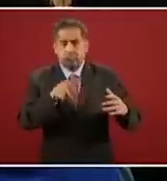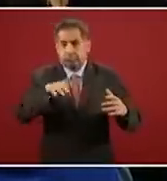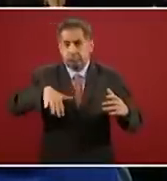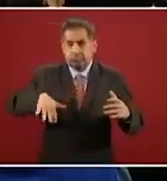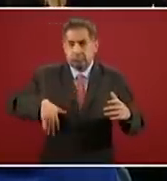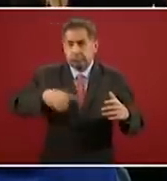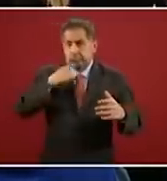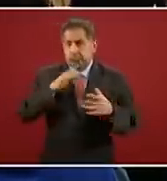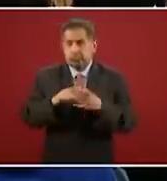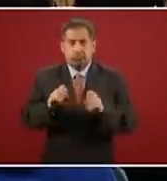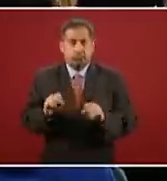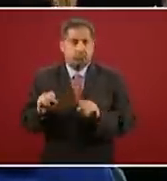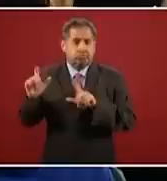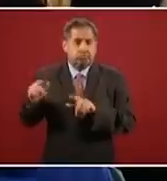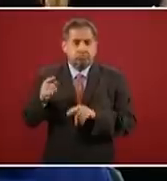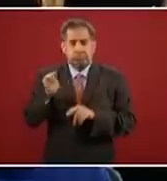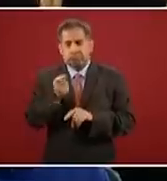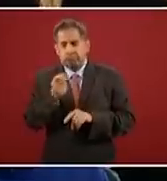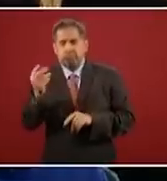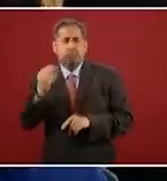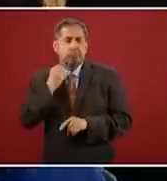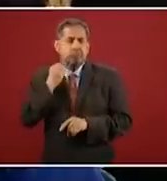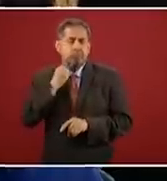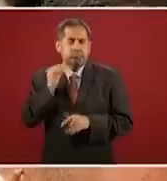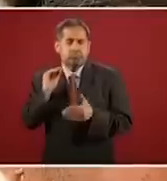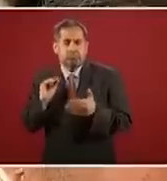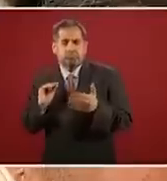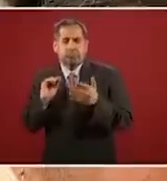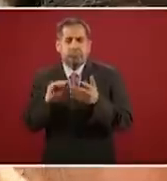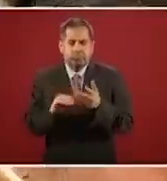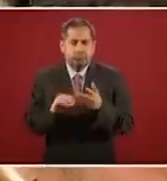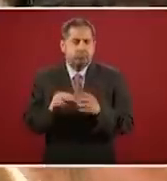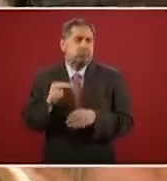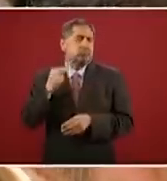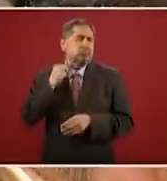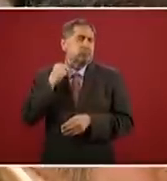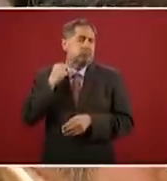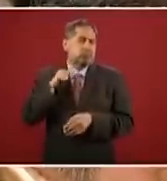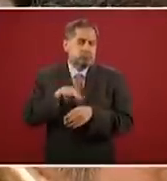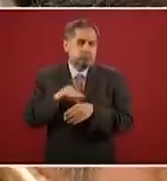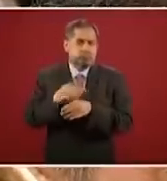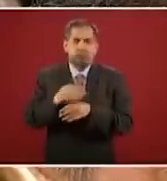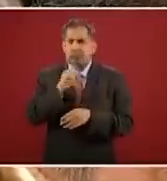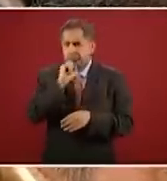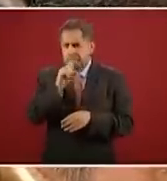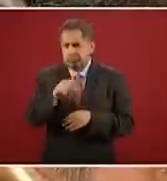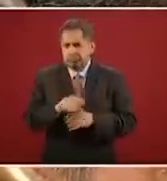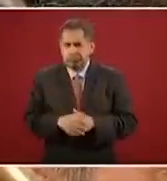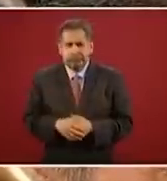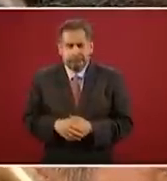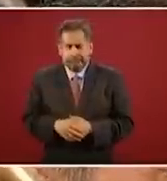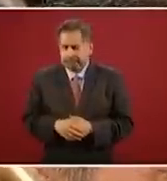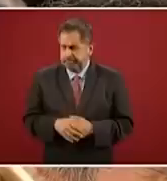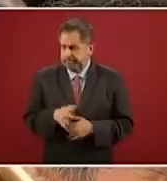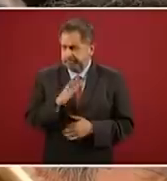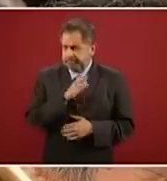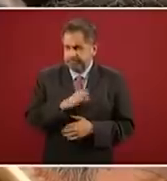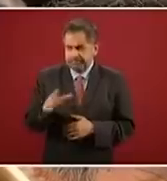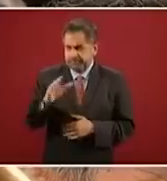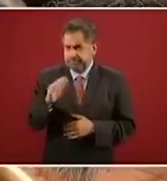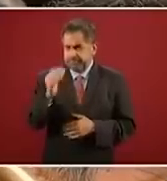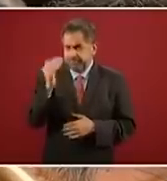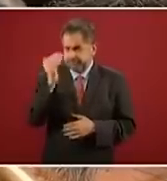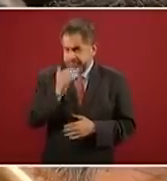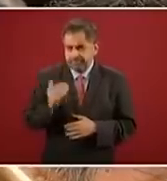en la lámina los abogados y yo agregaría los notarios. Es espeluznante los casos que nos